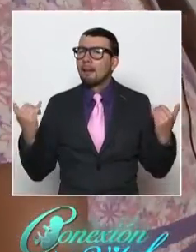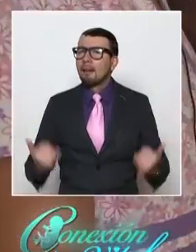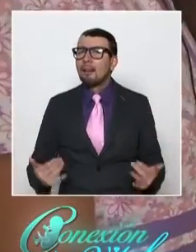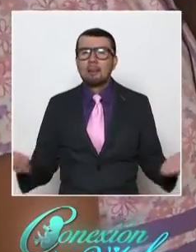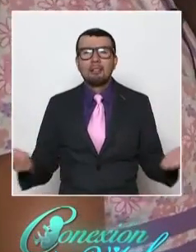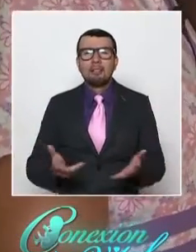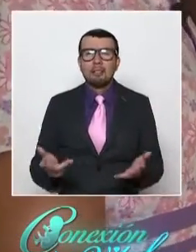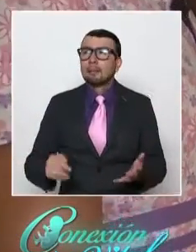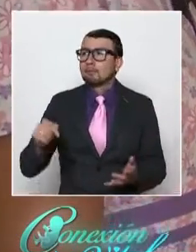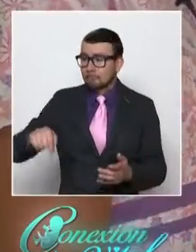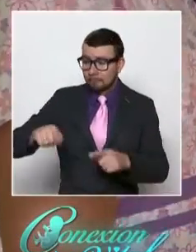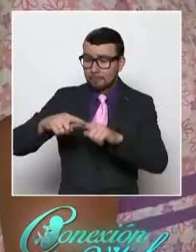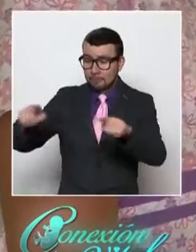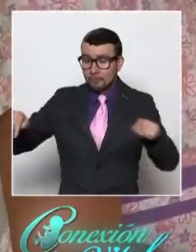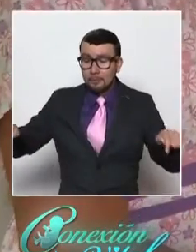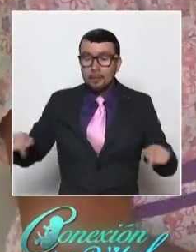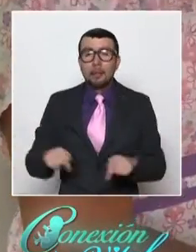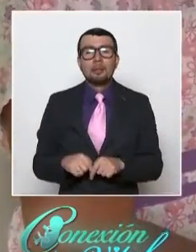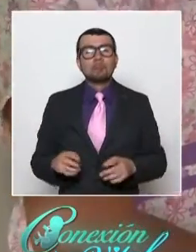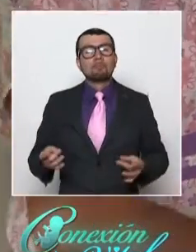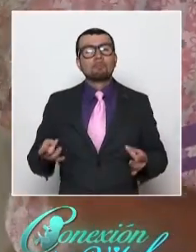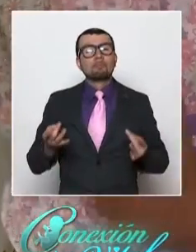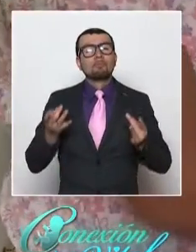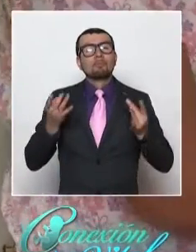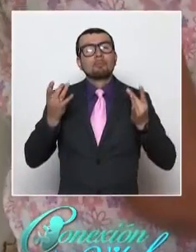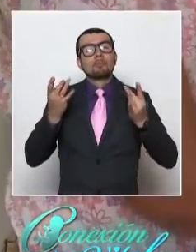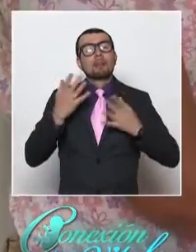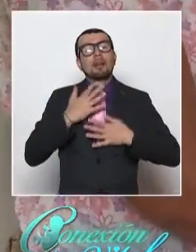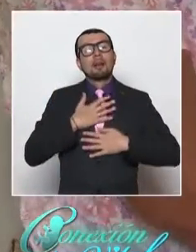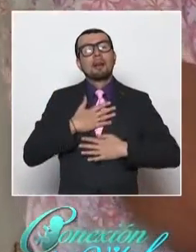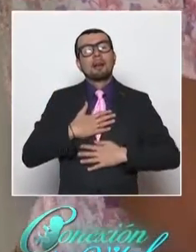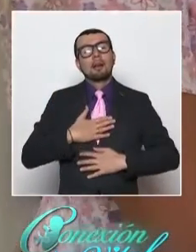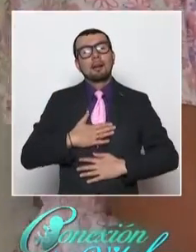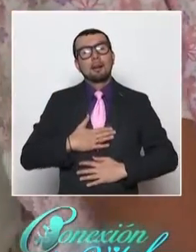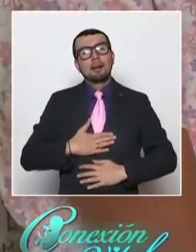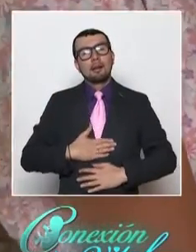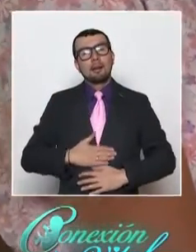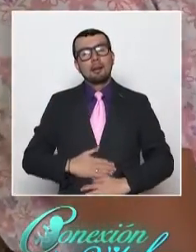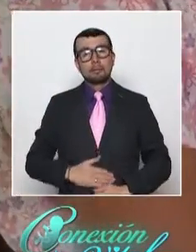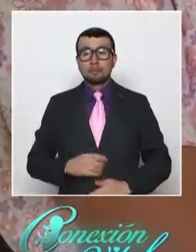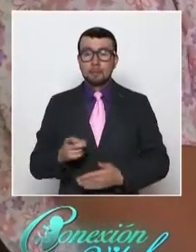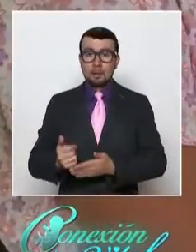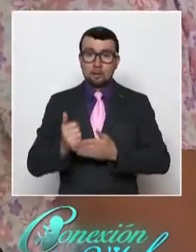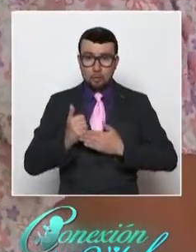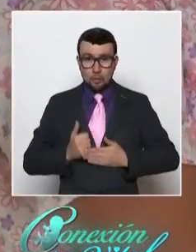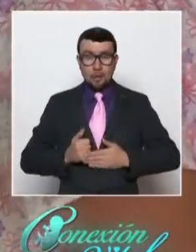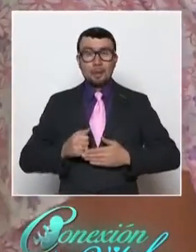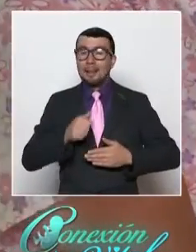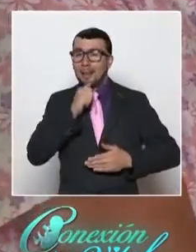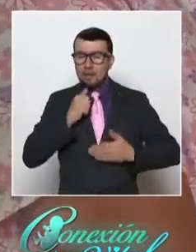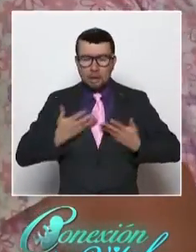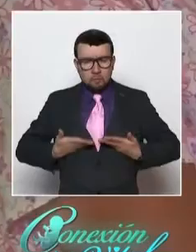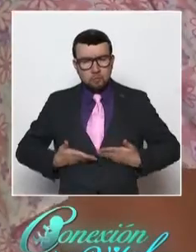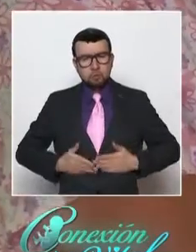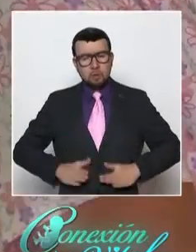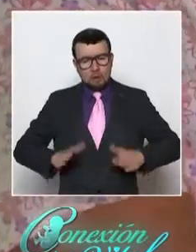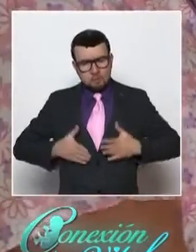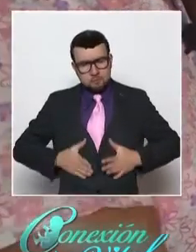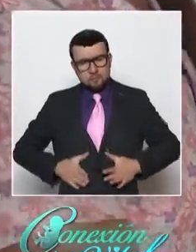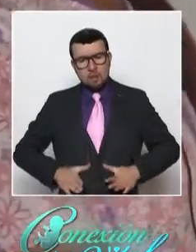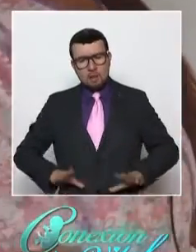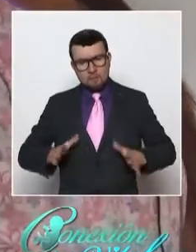el consultorio de relajación, en el consultorio donde hacemos drenaje linfático, donde